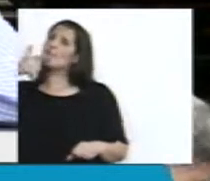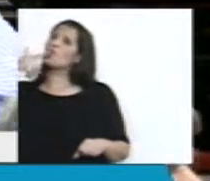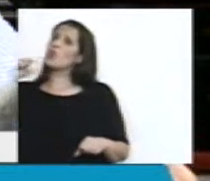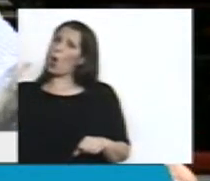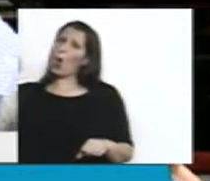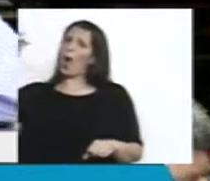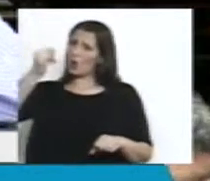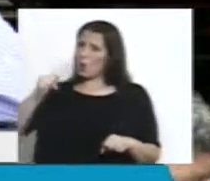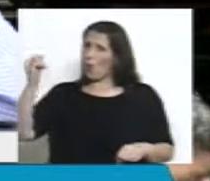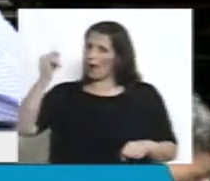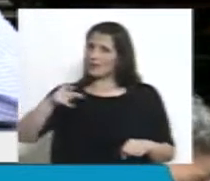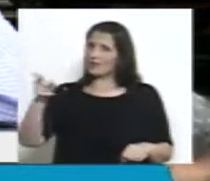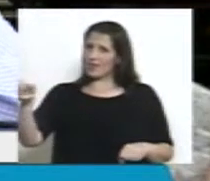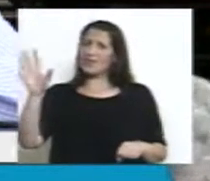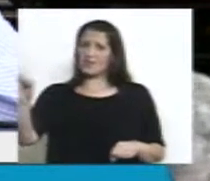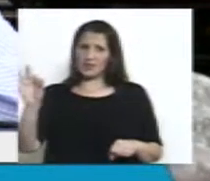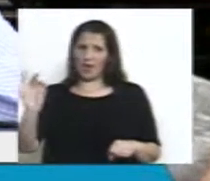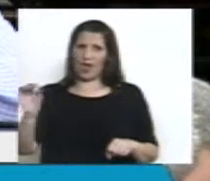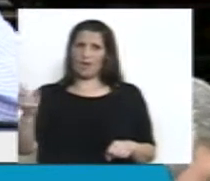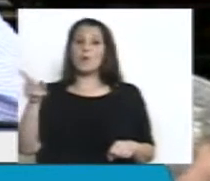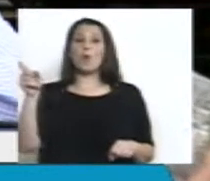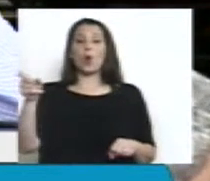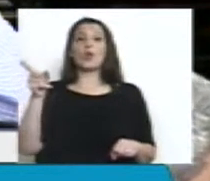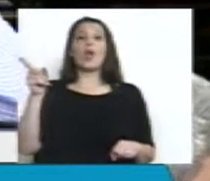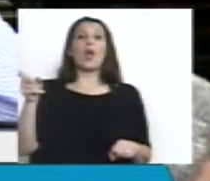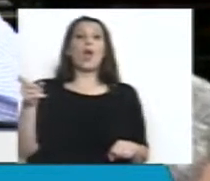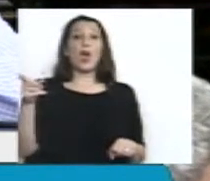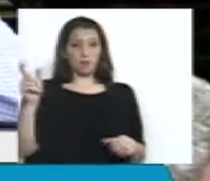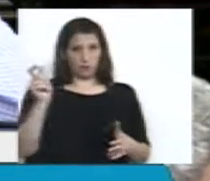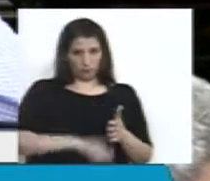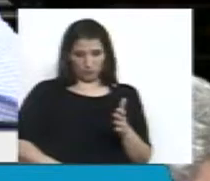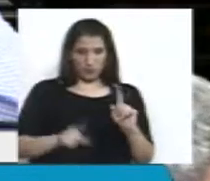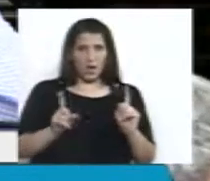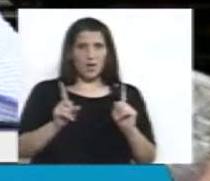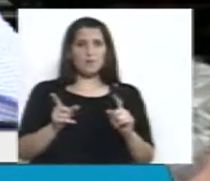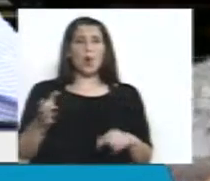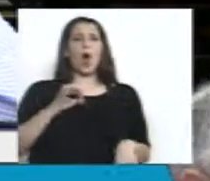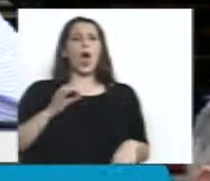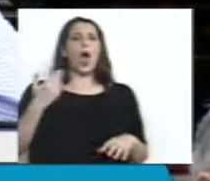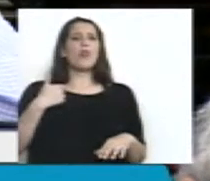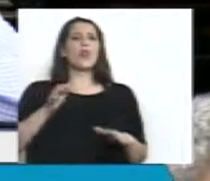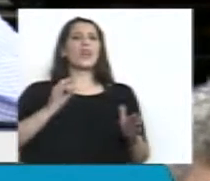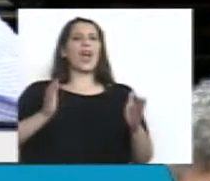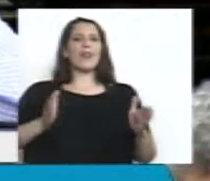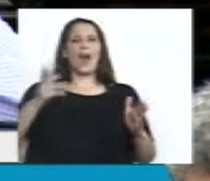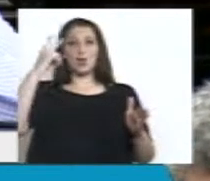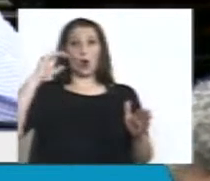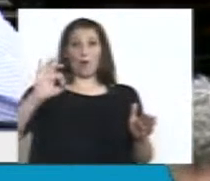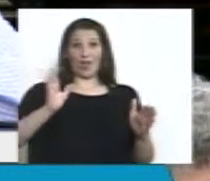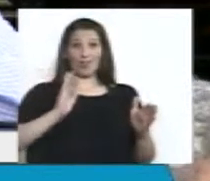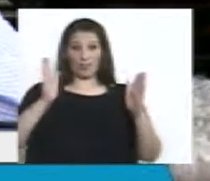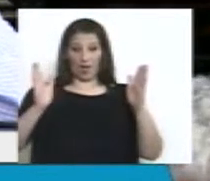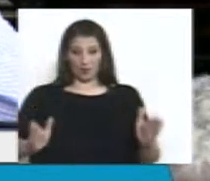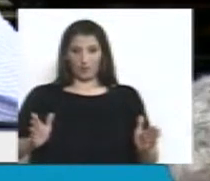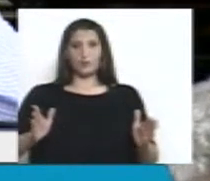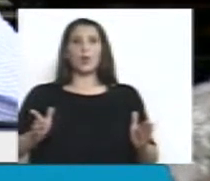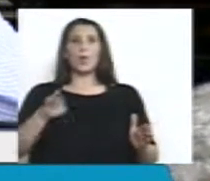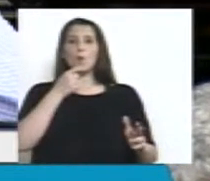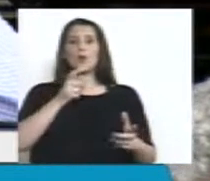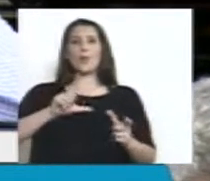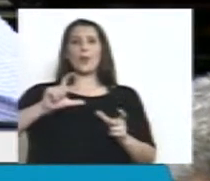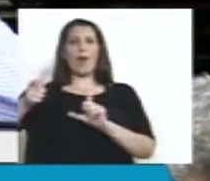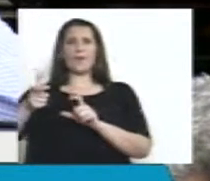los explique, porque fue autor material de esto. Allá por la década del 90 se transfirieron, por ejemplo,